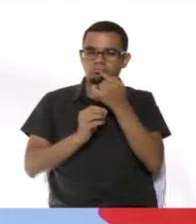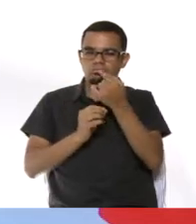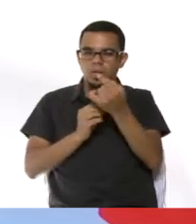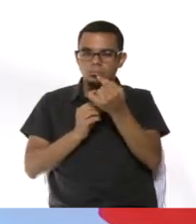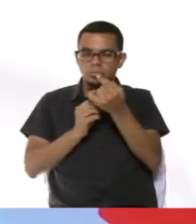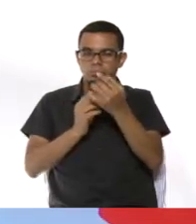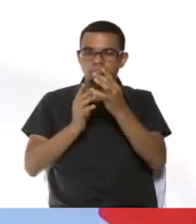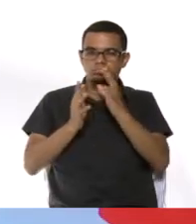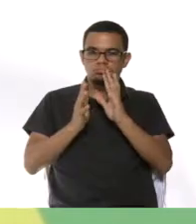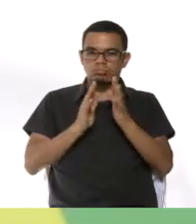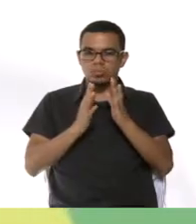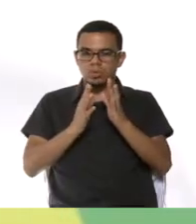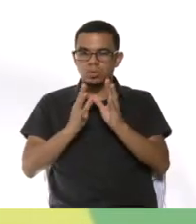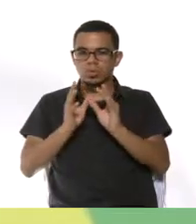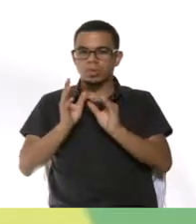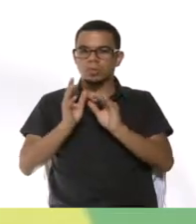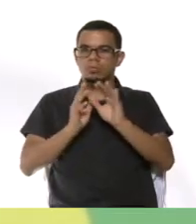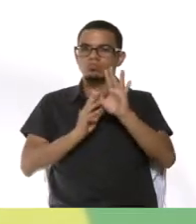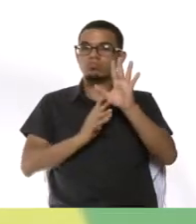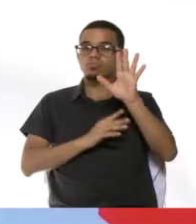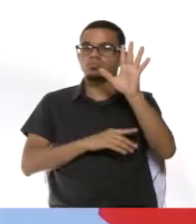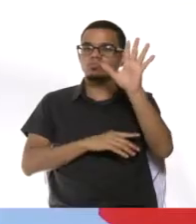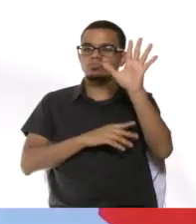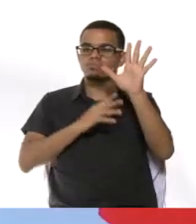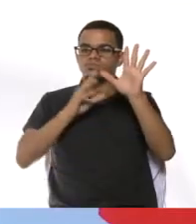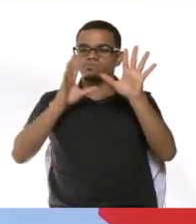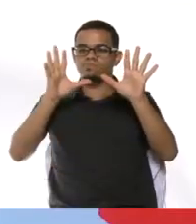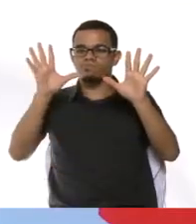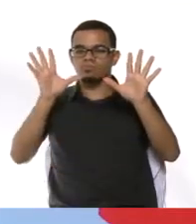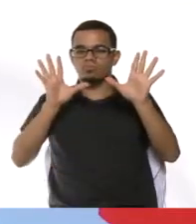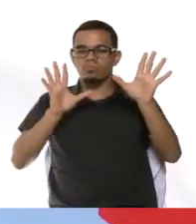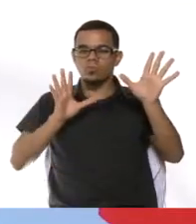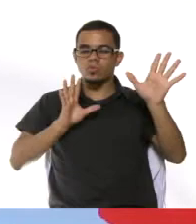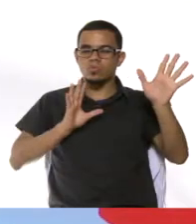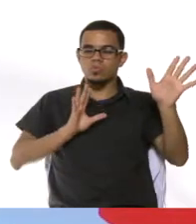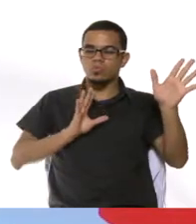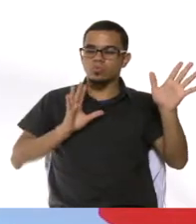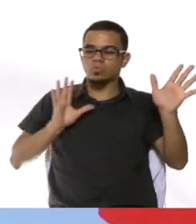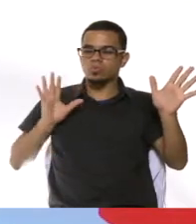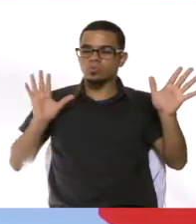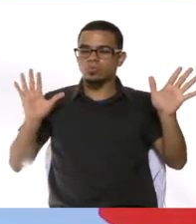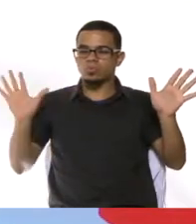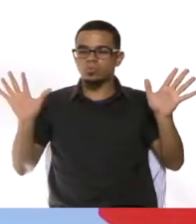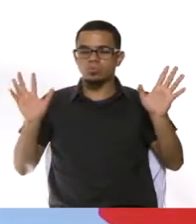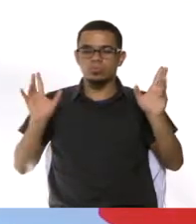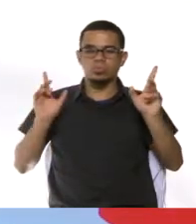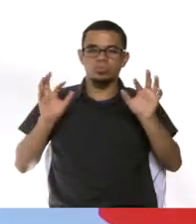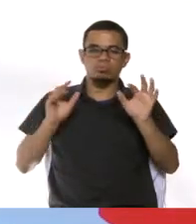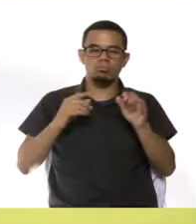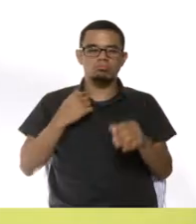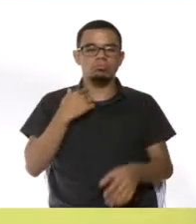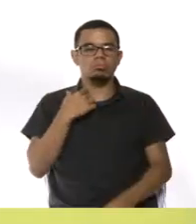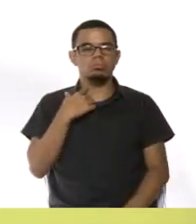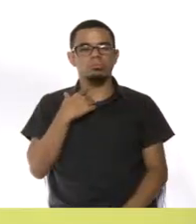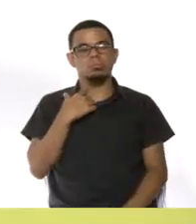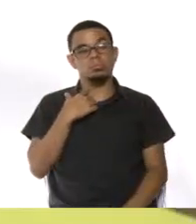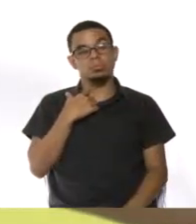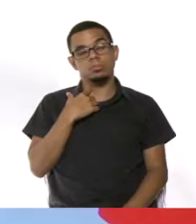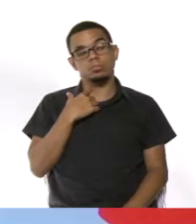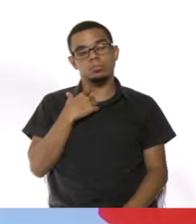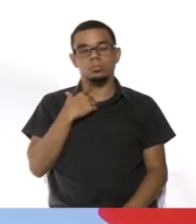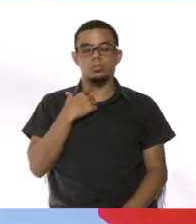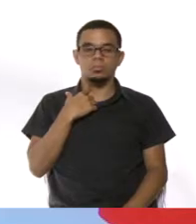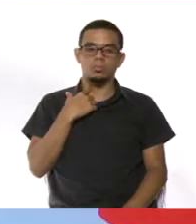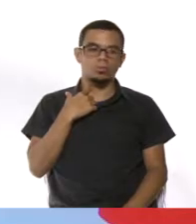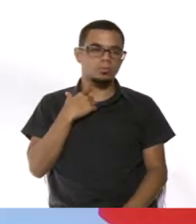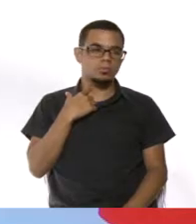extiendan sus dedos, los lleven a los lados, muevan su cabeza de un